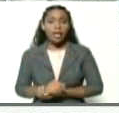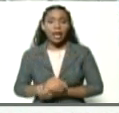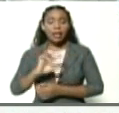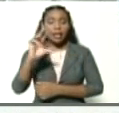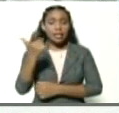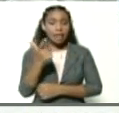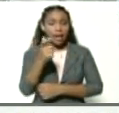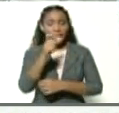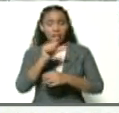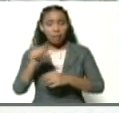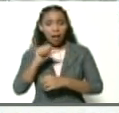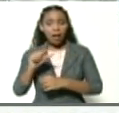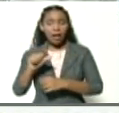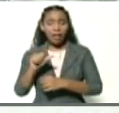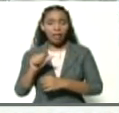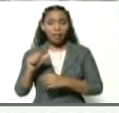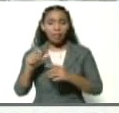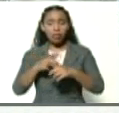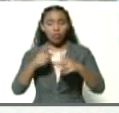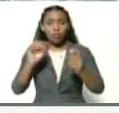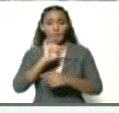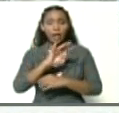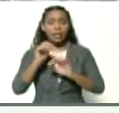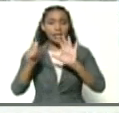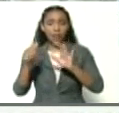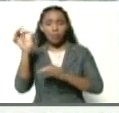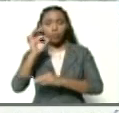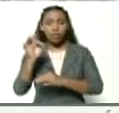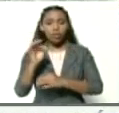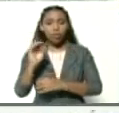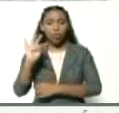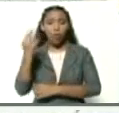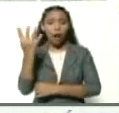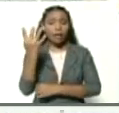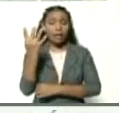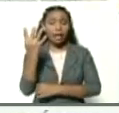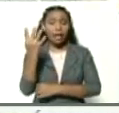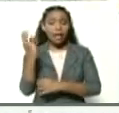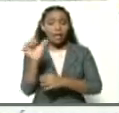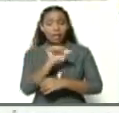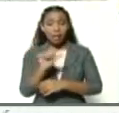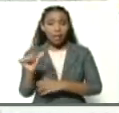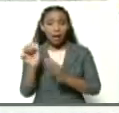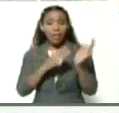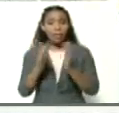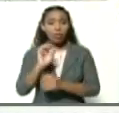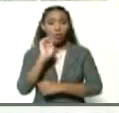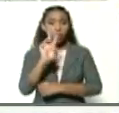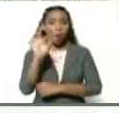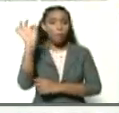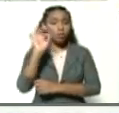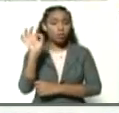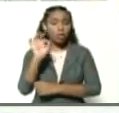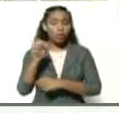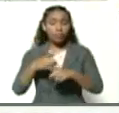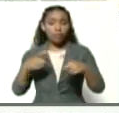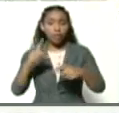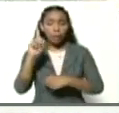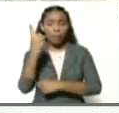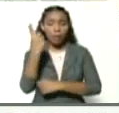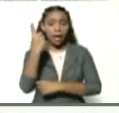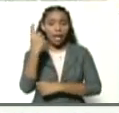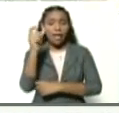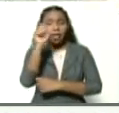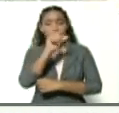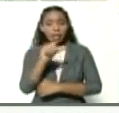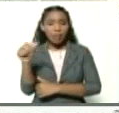marzo, 46%. La cuarta semana de marzo fue 2%. Y en esta primera semana de abril